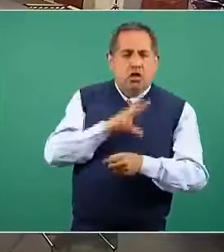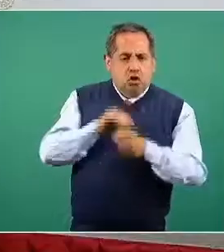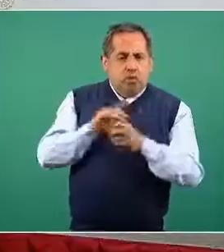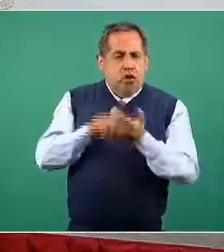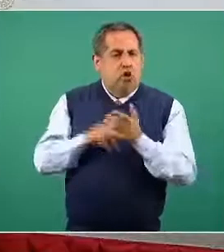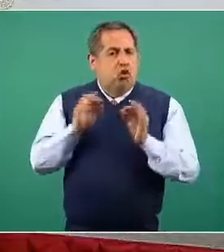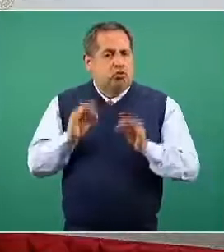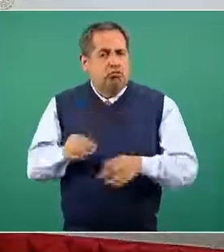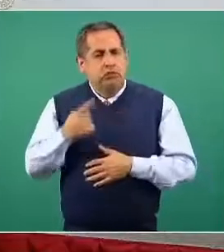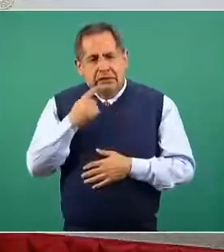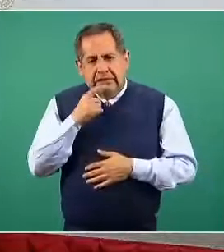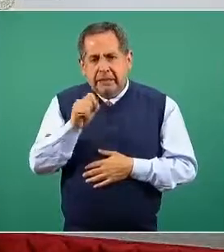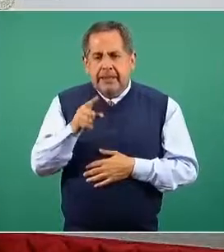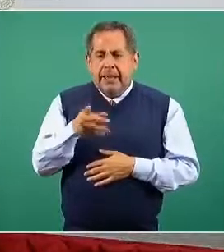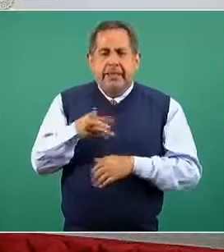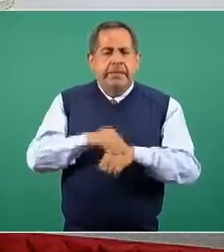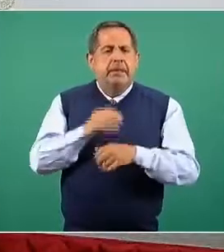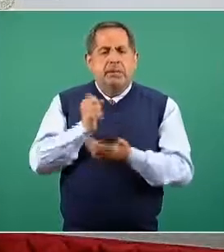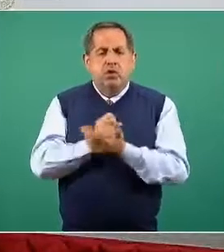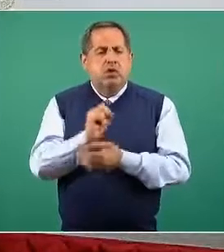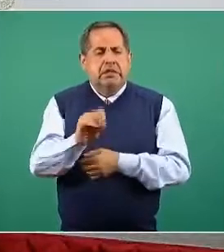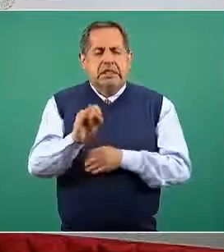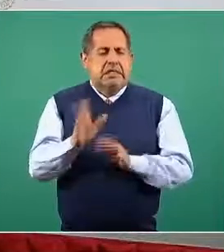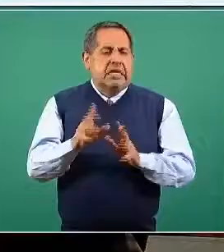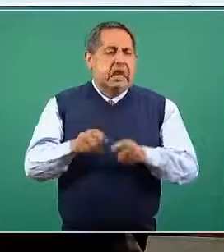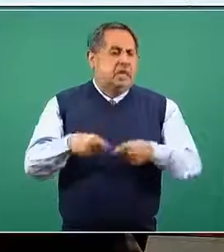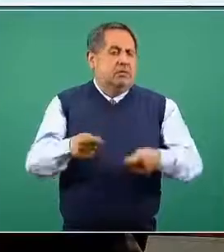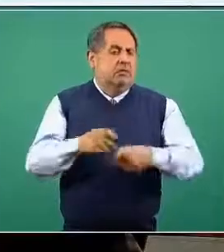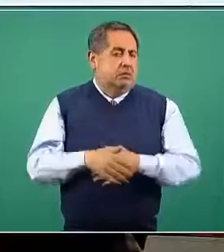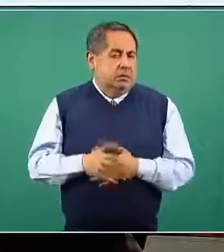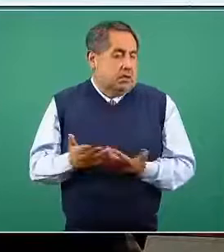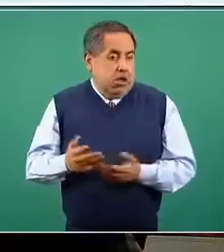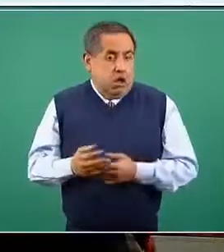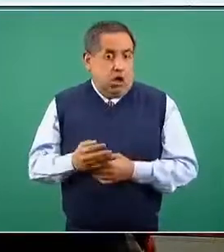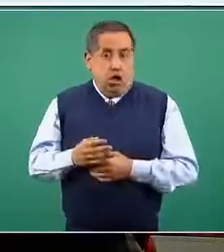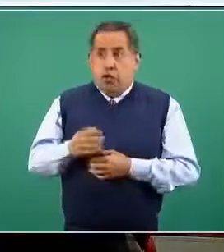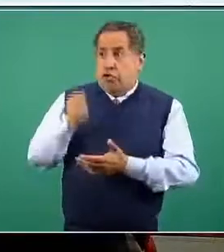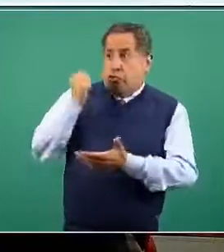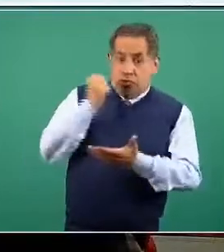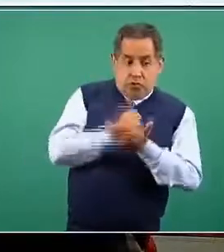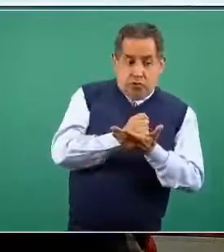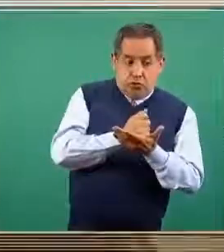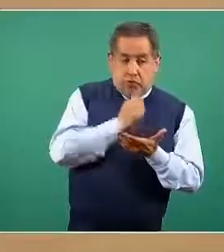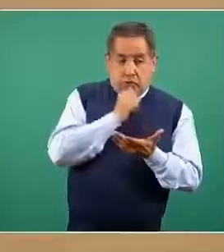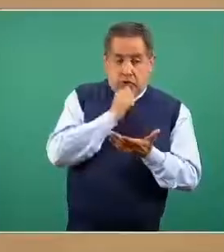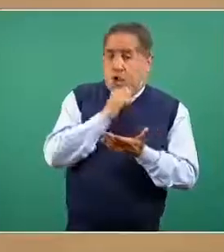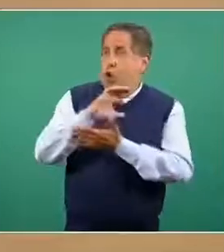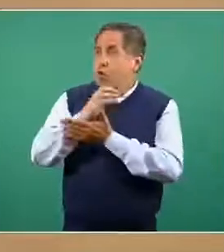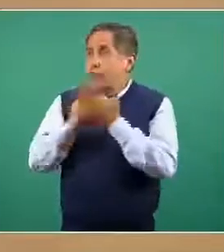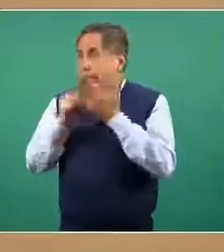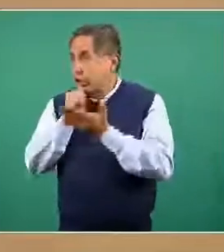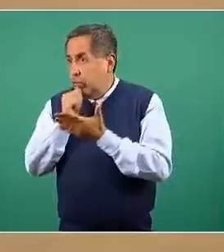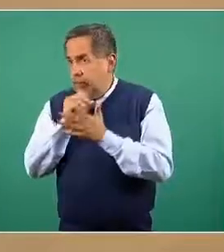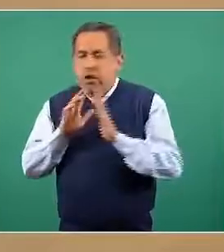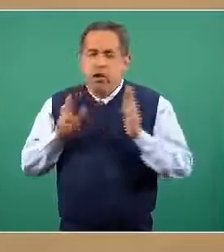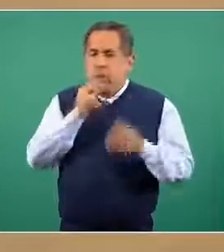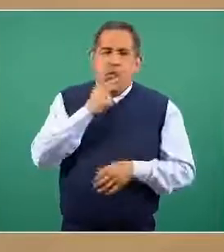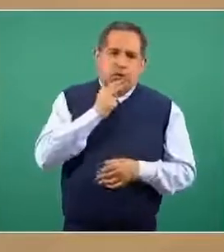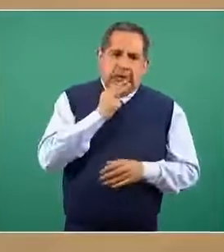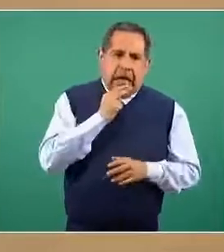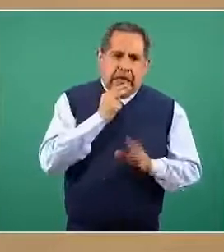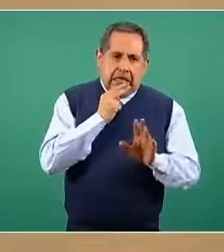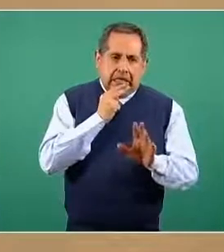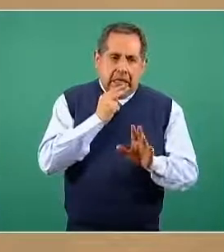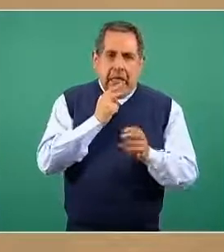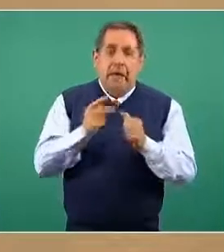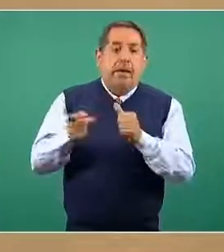contrato y que sea autorizada. Eso no debe haber duda alguna, no se puede usar un producto que no es contratado y por supuesto tampoco se puede usar un producto que